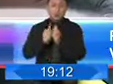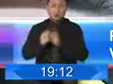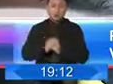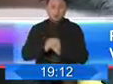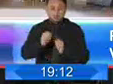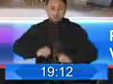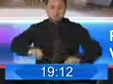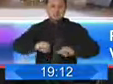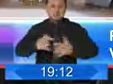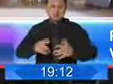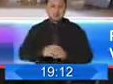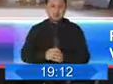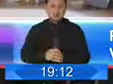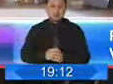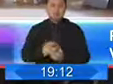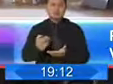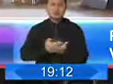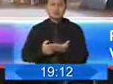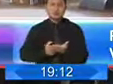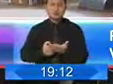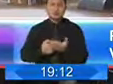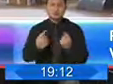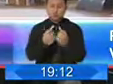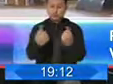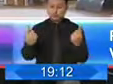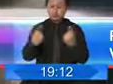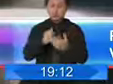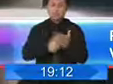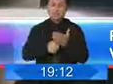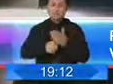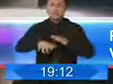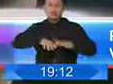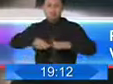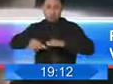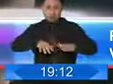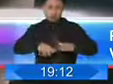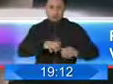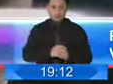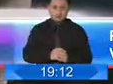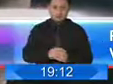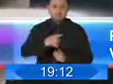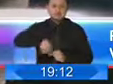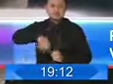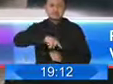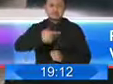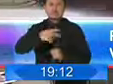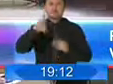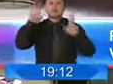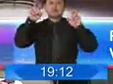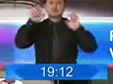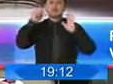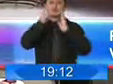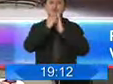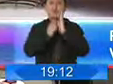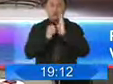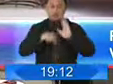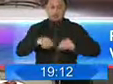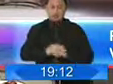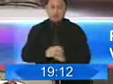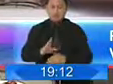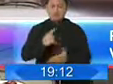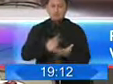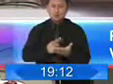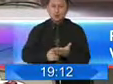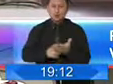se llevó a cabo un gabinete virtual con los ministros coordinadores. Entre los principales temas que se trataron y